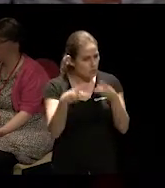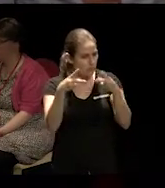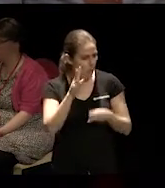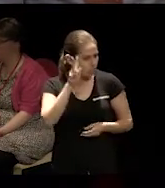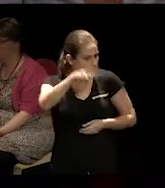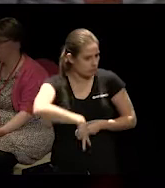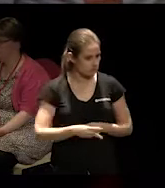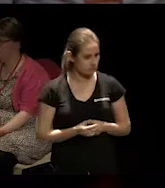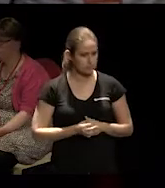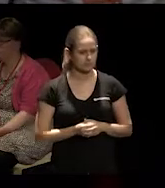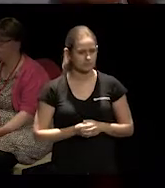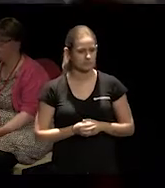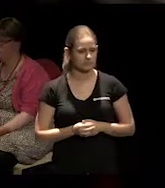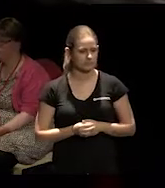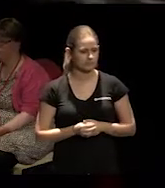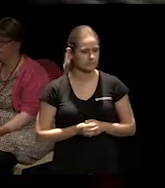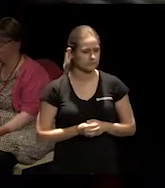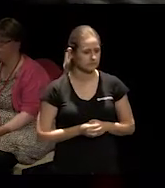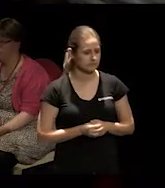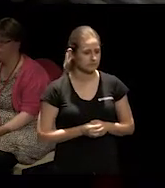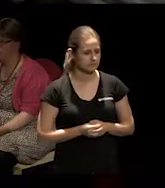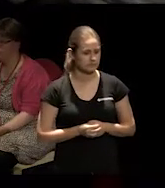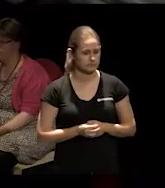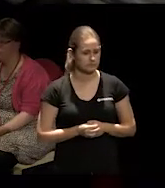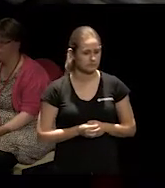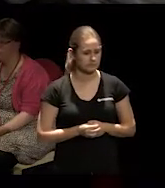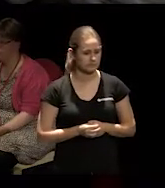audiodescripción. Habiendo hecho